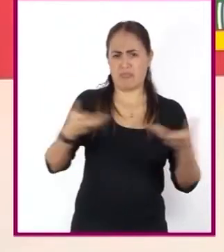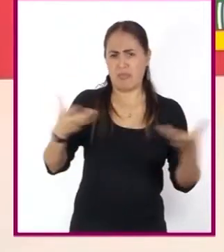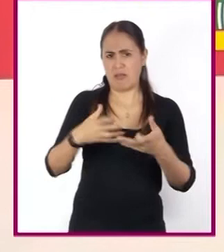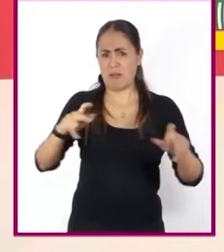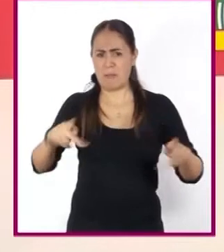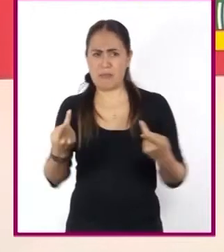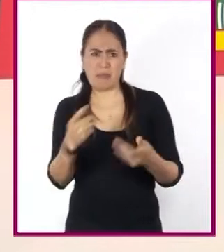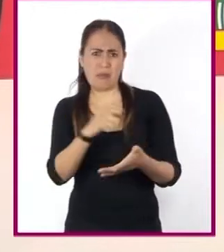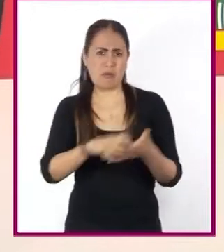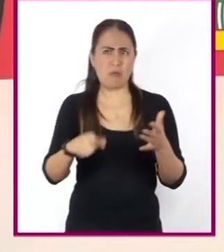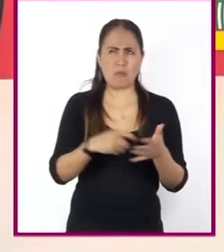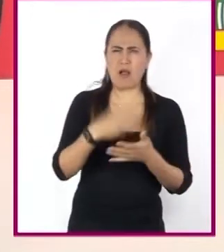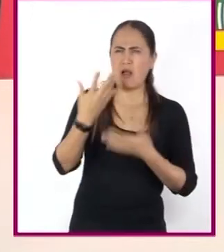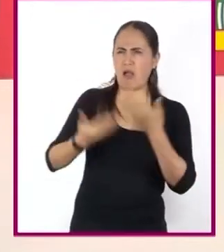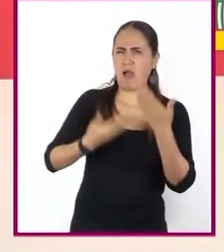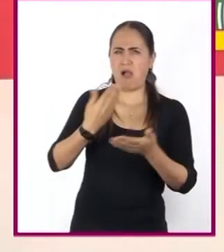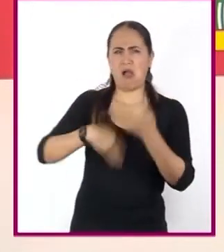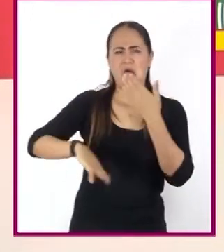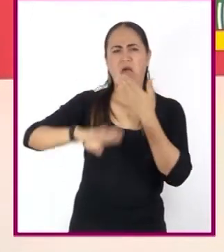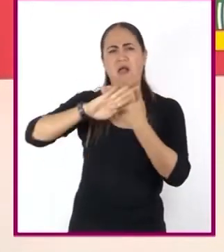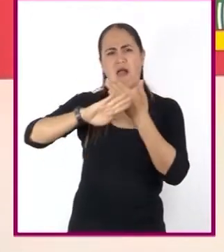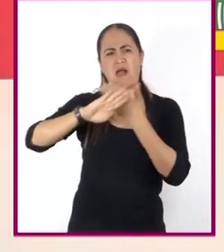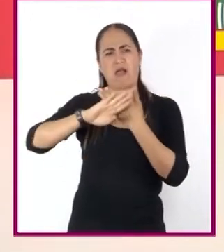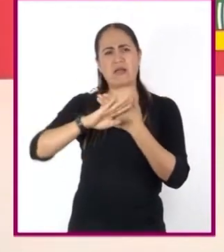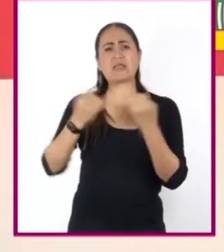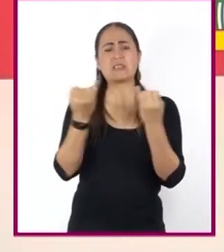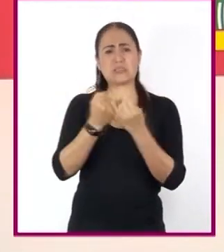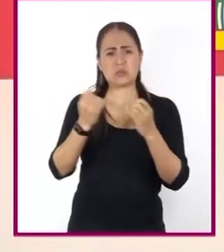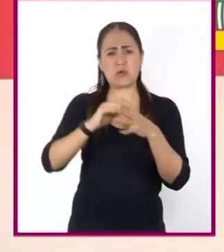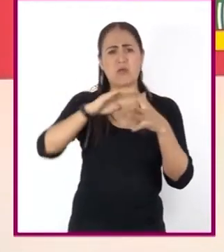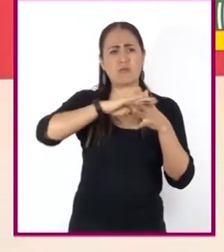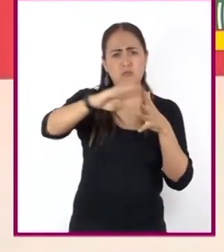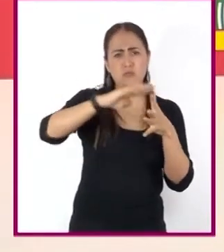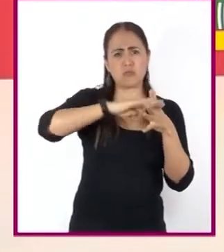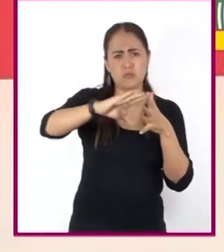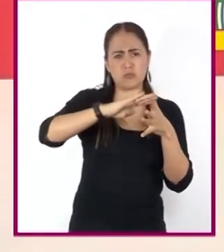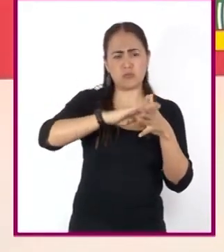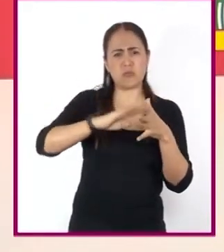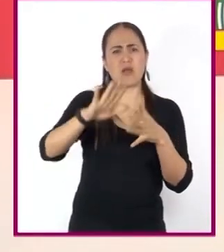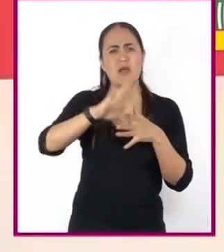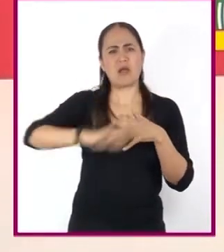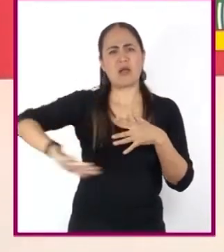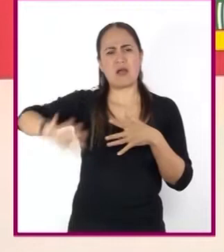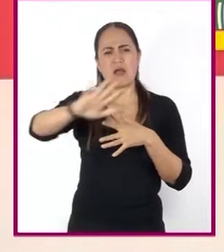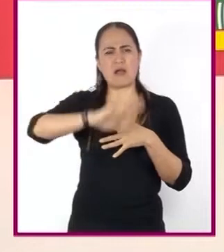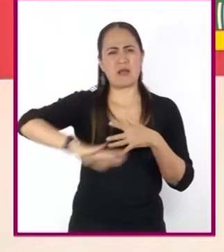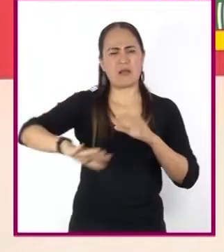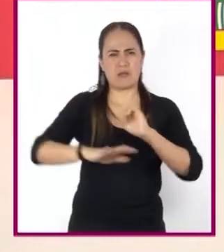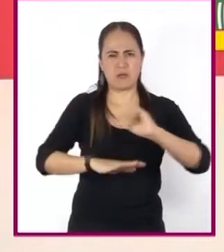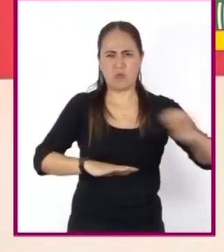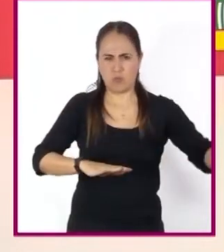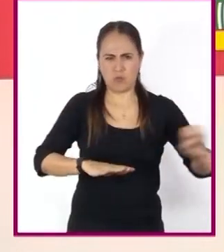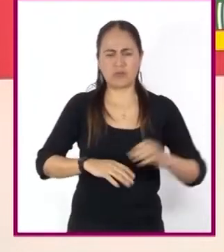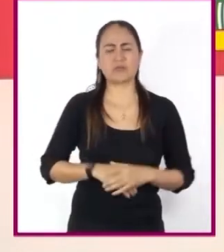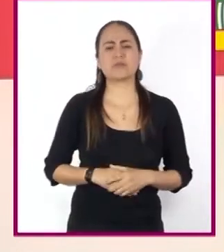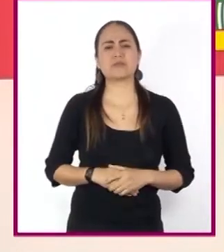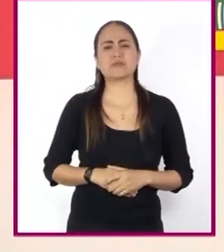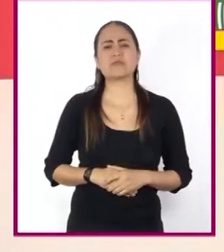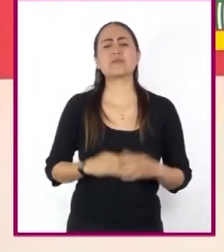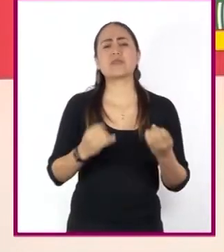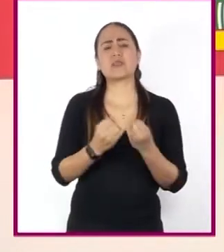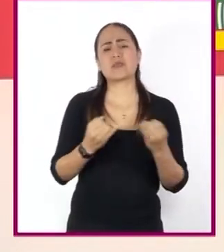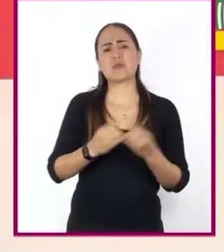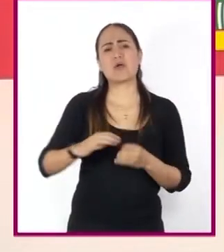de la misma forma que contenía el flujo migratorio hacia el oeste. Además, se prohibió la colonización del Valle de